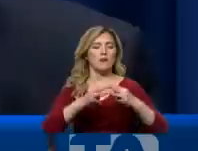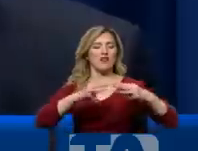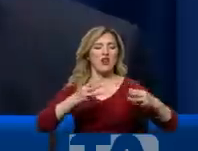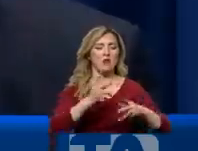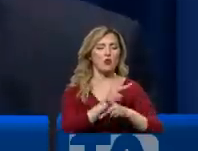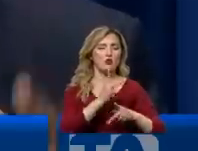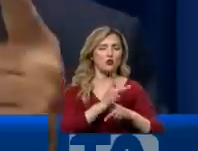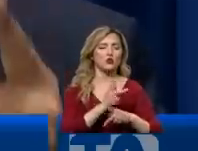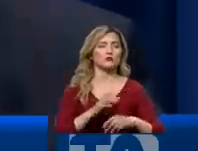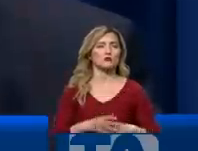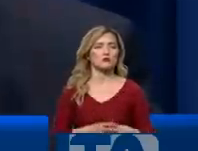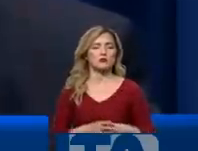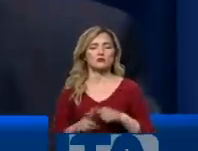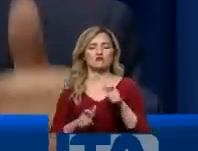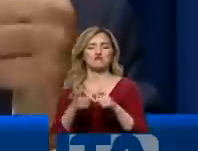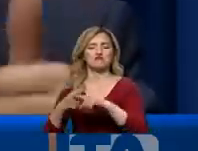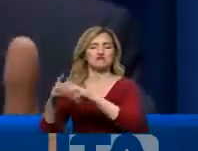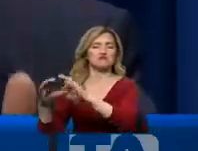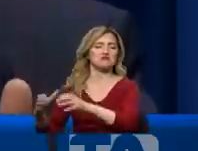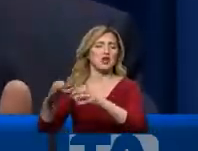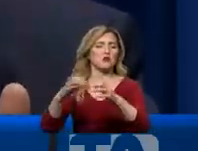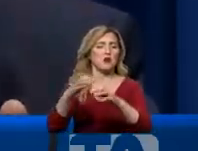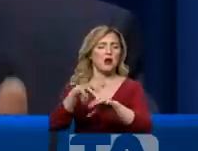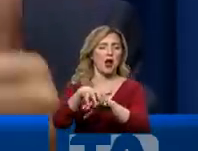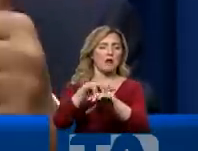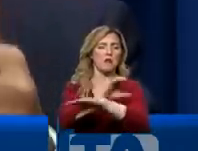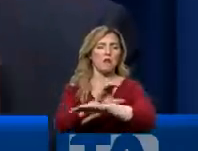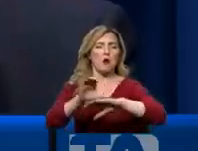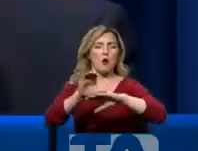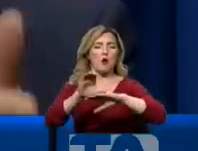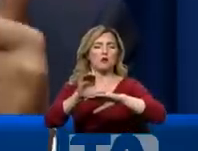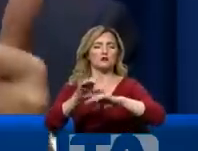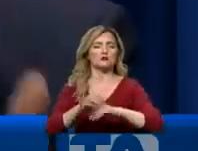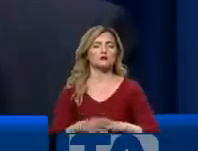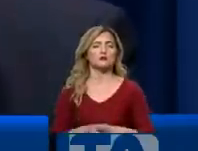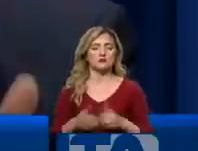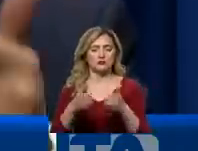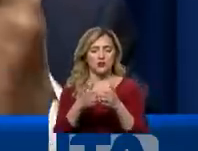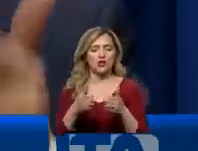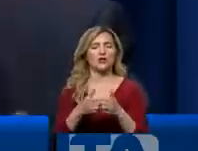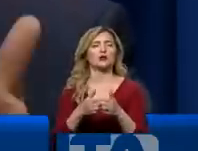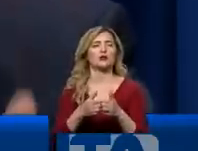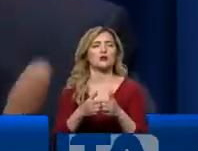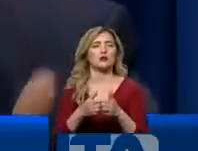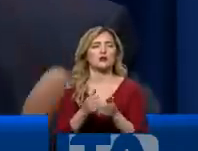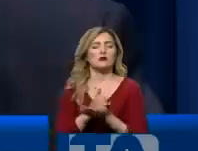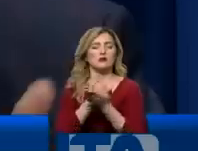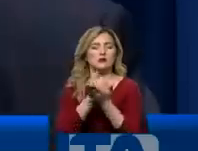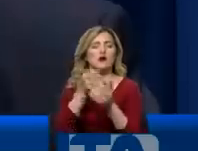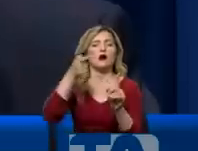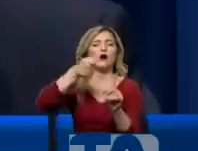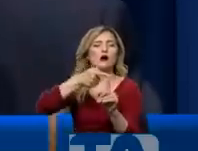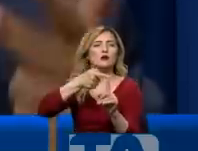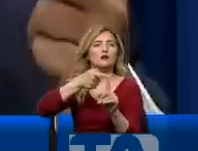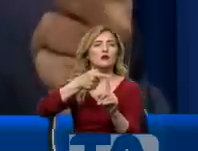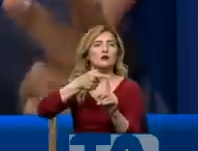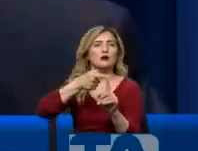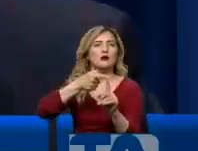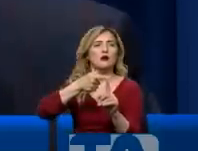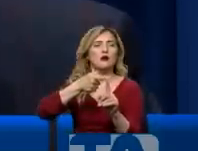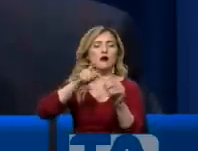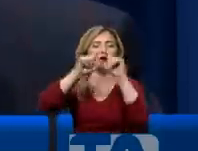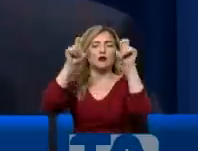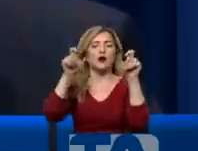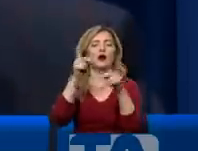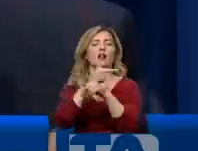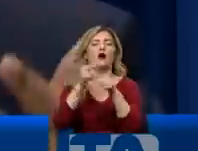consumo productivo para los sectores agropecuario, insumos, maquinaria, que va a beneficiar directamente ¿a quién? A los